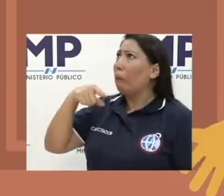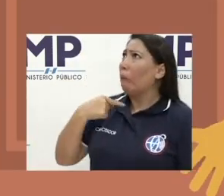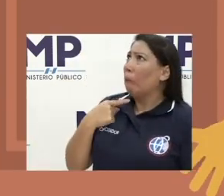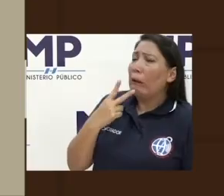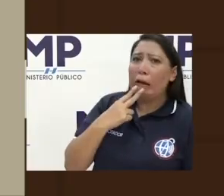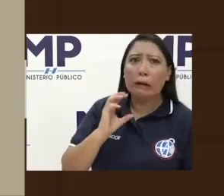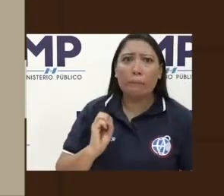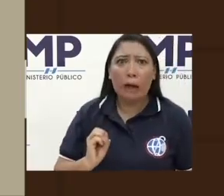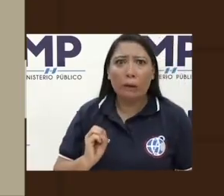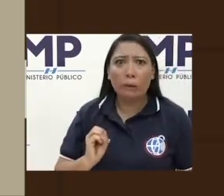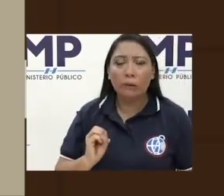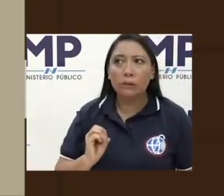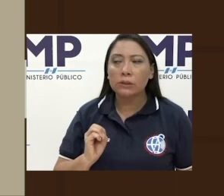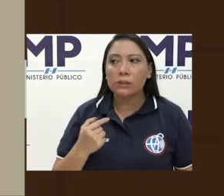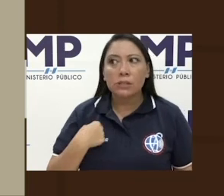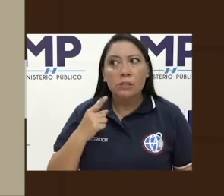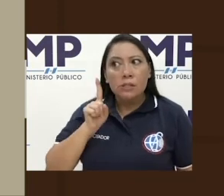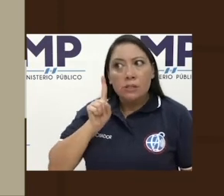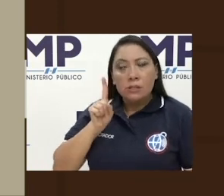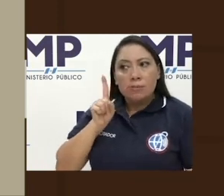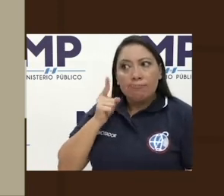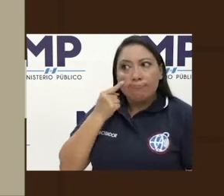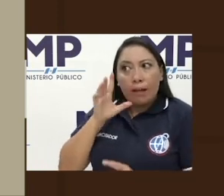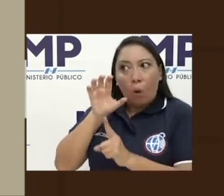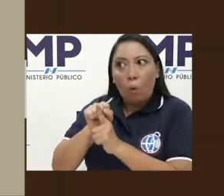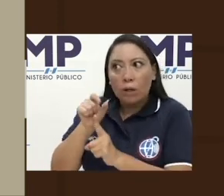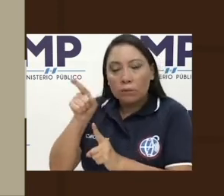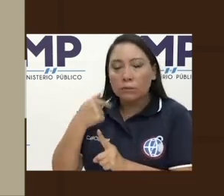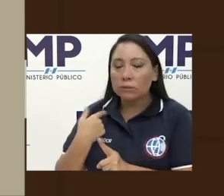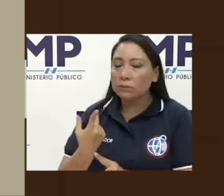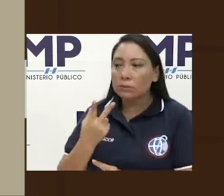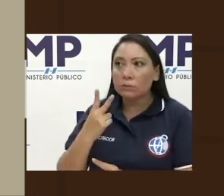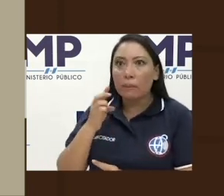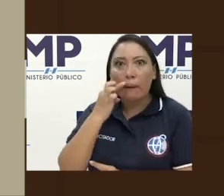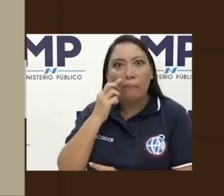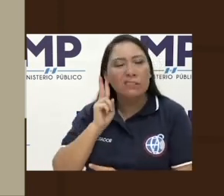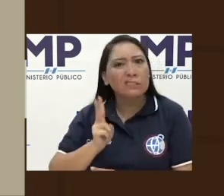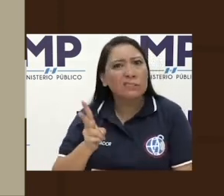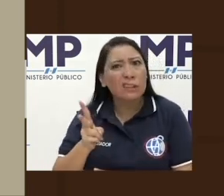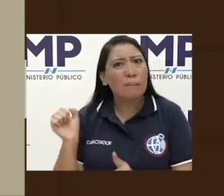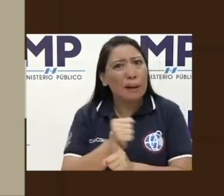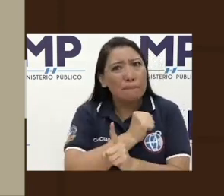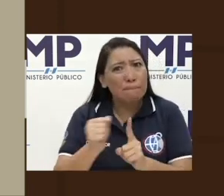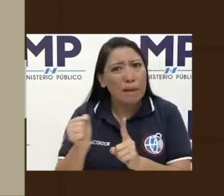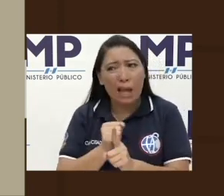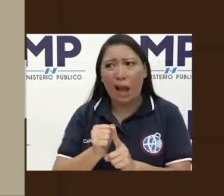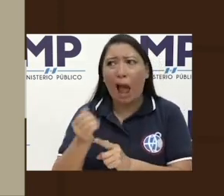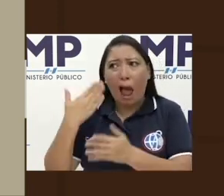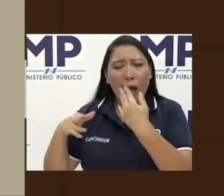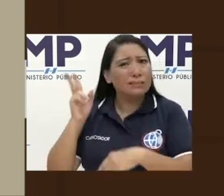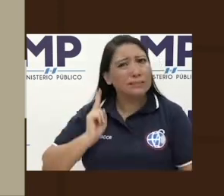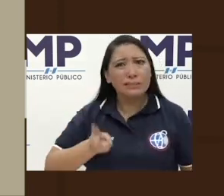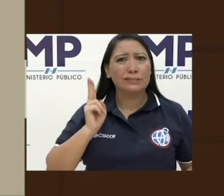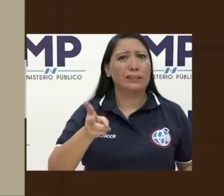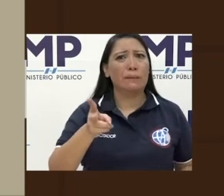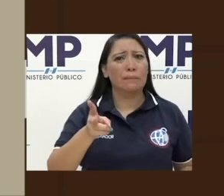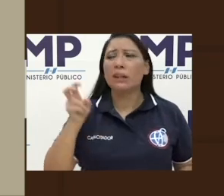culpa. No sé qué hacer. No sé por qué trata así a mi hermano. No es la primera vez que lo